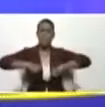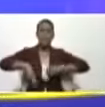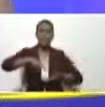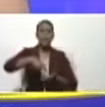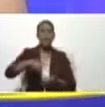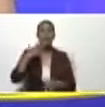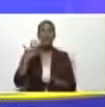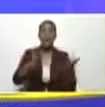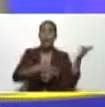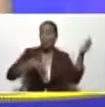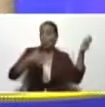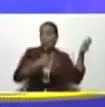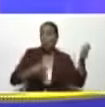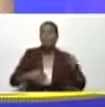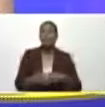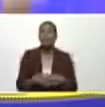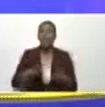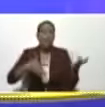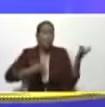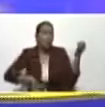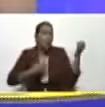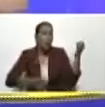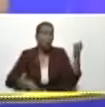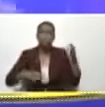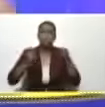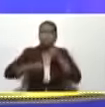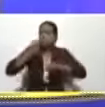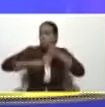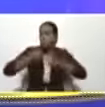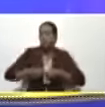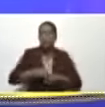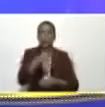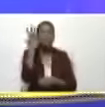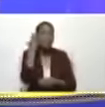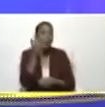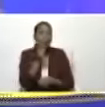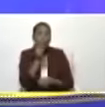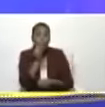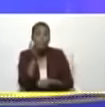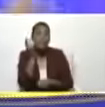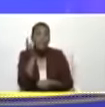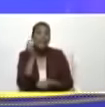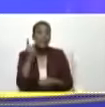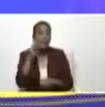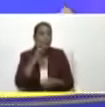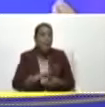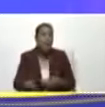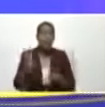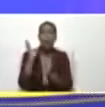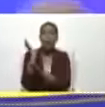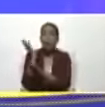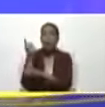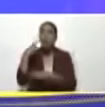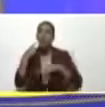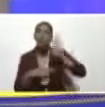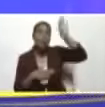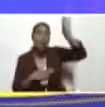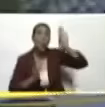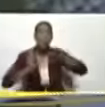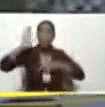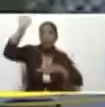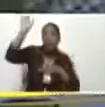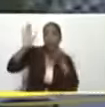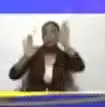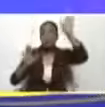le gusta el arpo el arpa el cuatro la maraca muchachos y muchachas que lo veíamos en el congreso emocionados